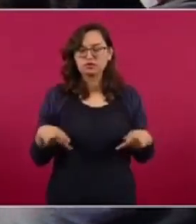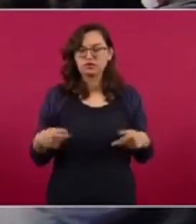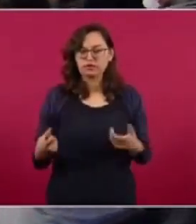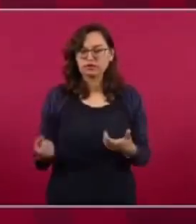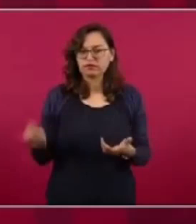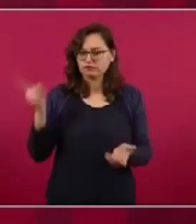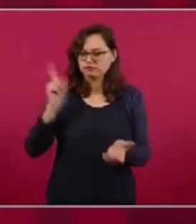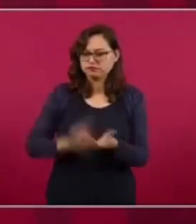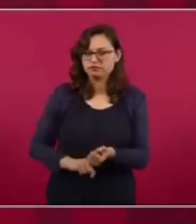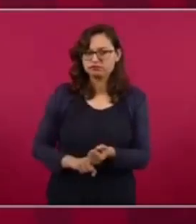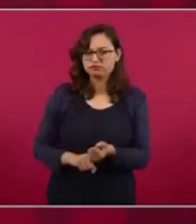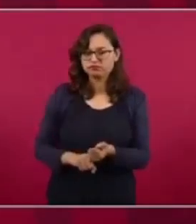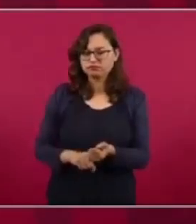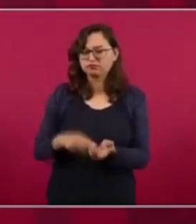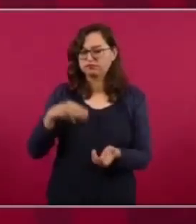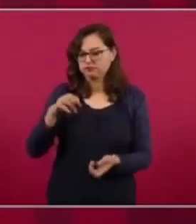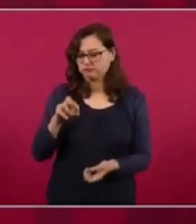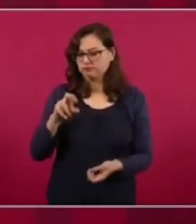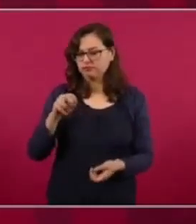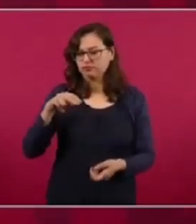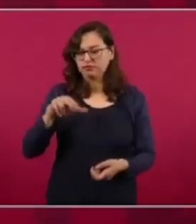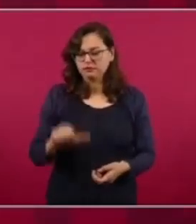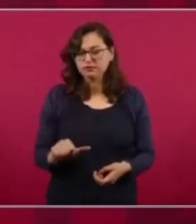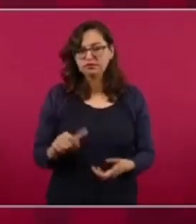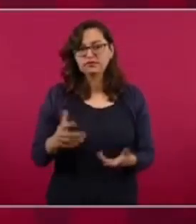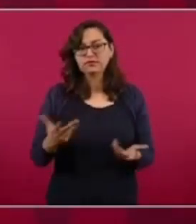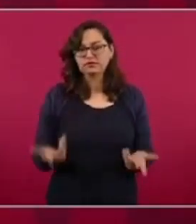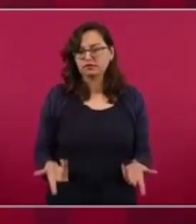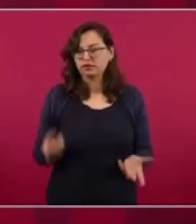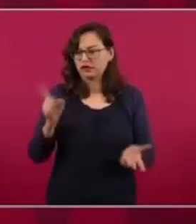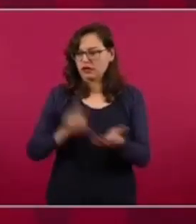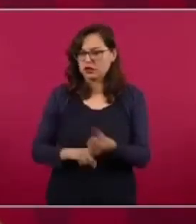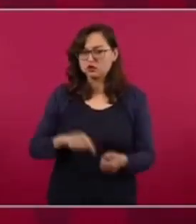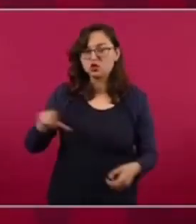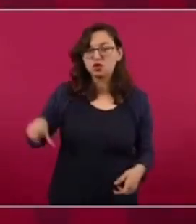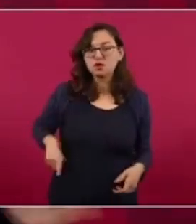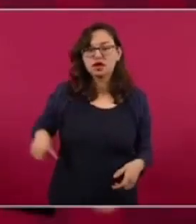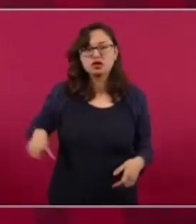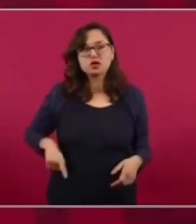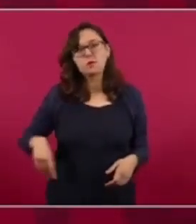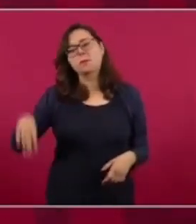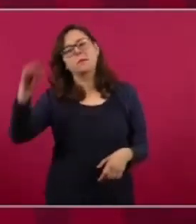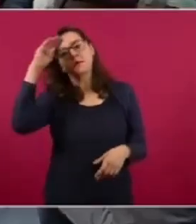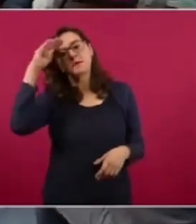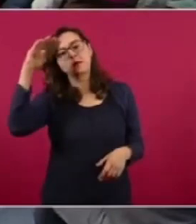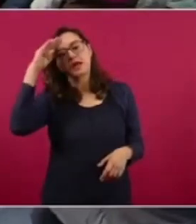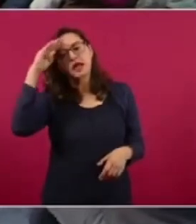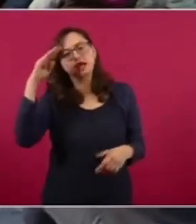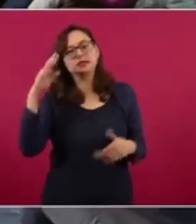Están esperando una señal. Pues se van a quedar sentados. ¿No es, Ricardo?